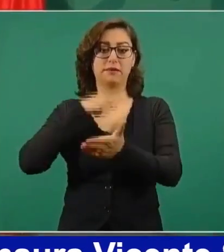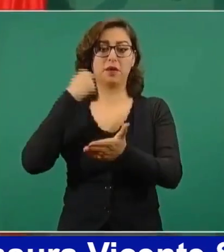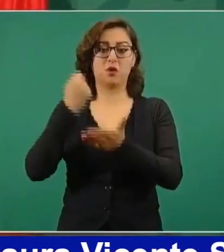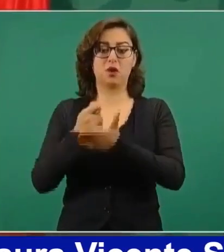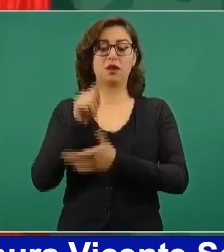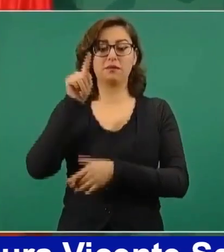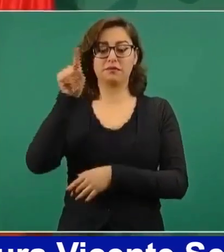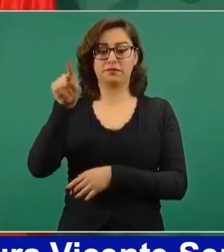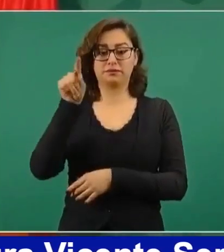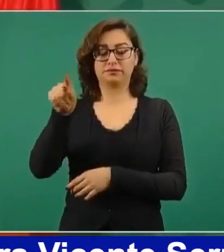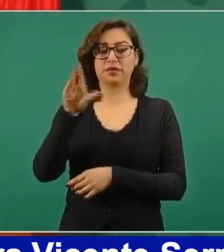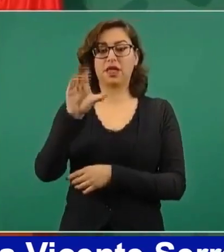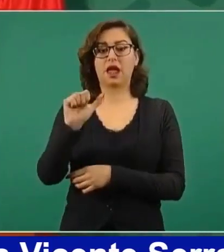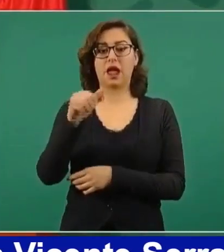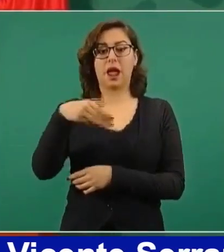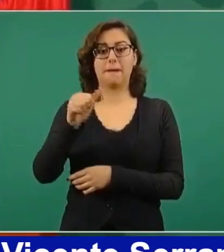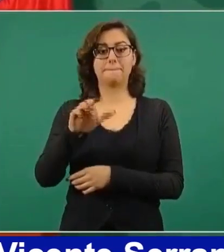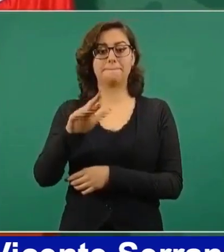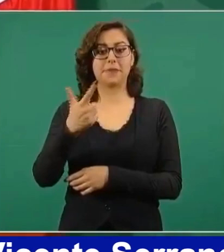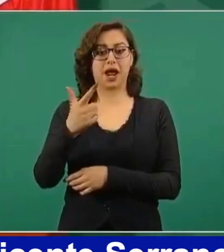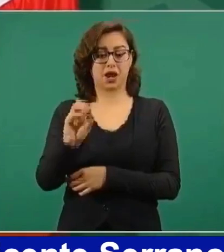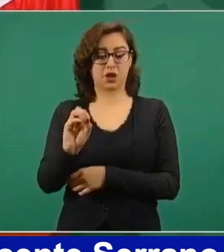Tamaulipas, en Camargo,